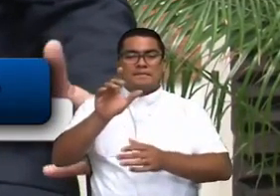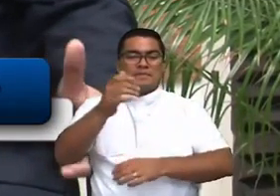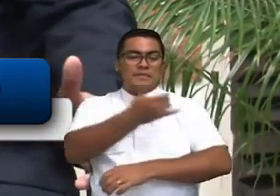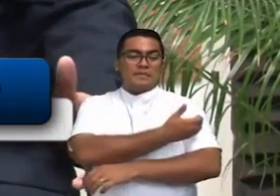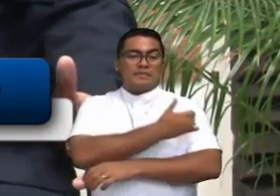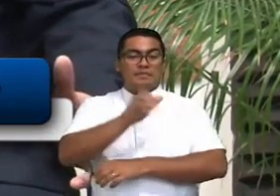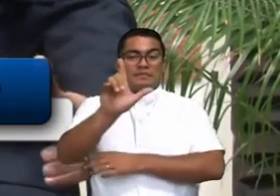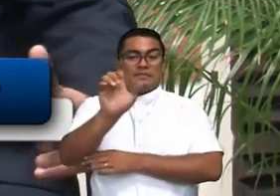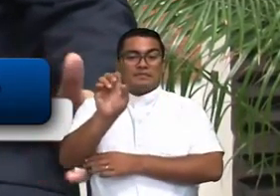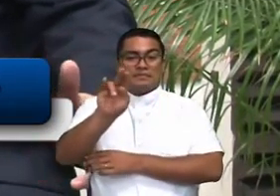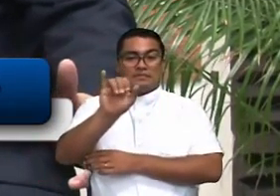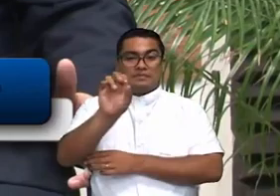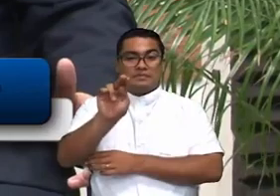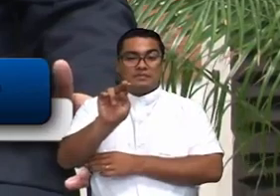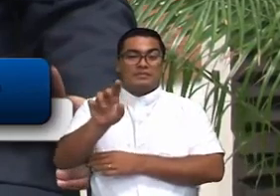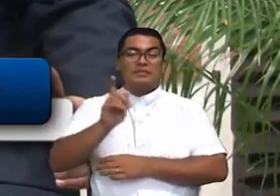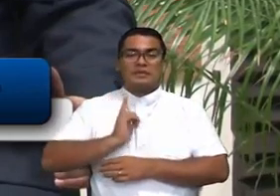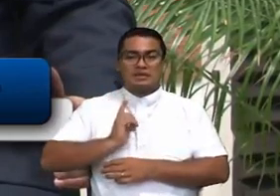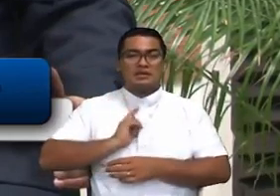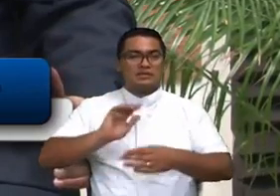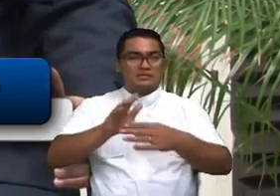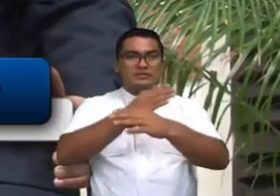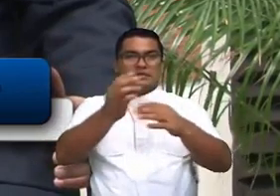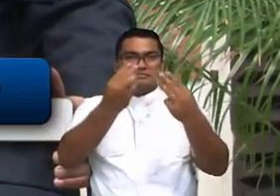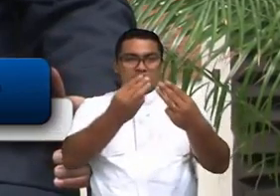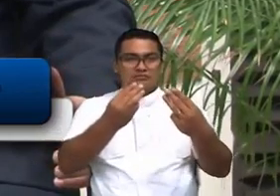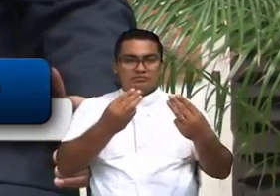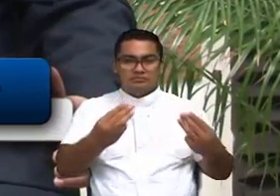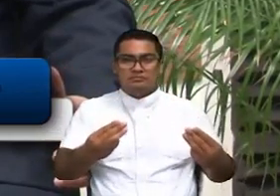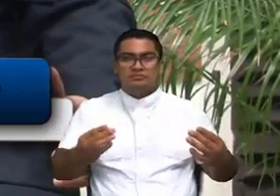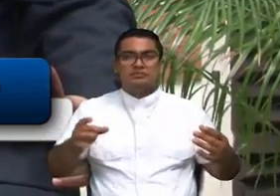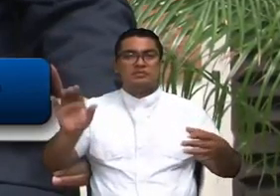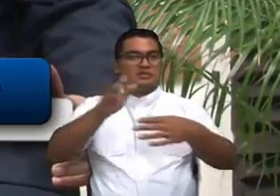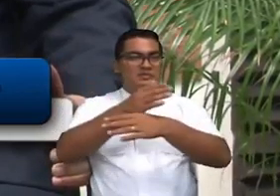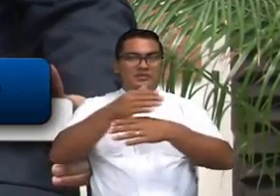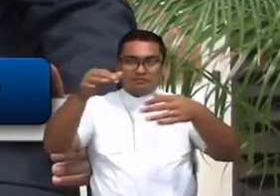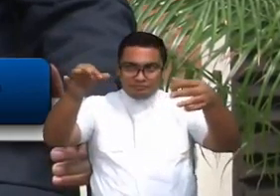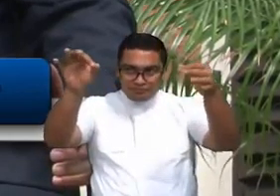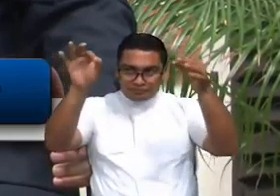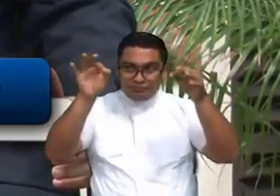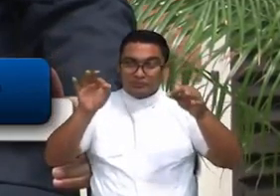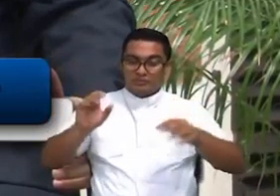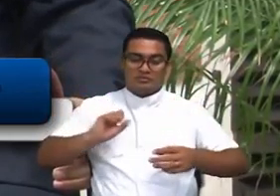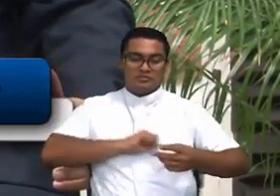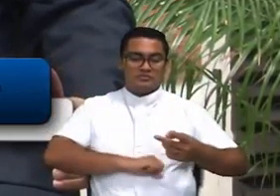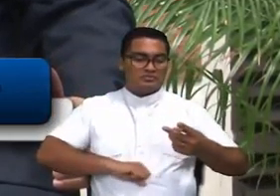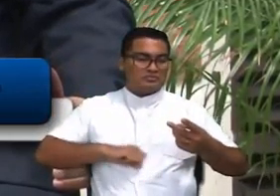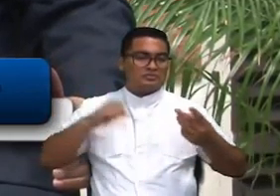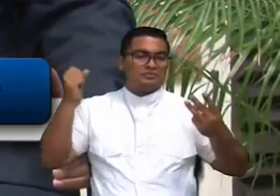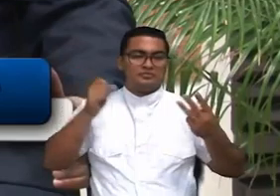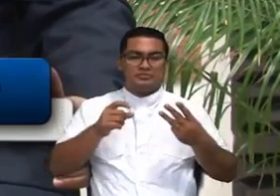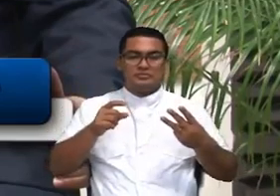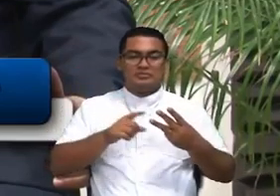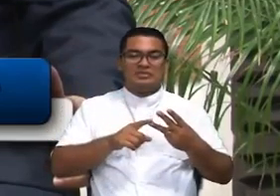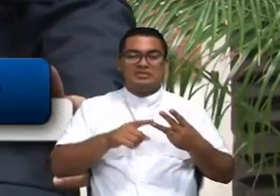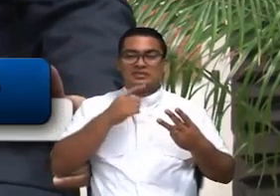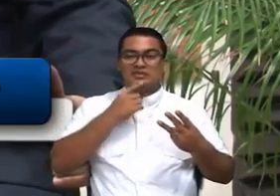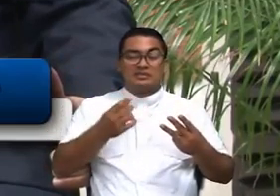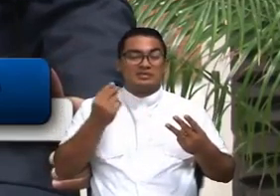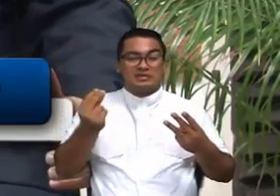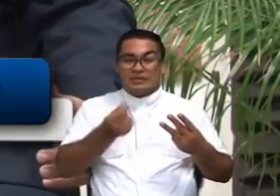cuenta con un tomógrafo, un resonador, una unidad de rayos X digital, 3 ultrasonidos, una unidad de rayos X de